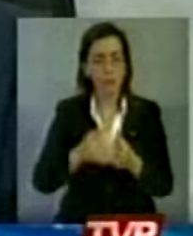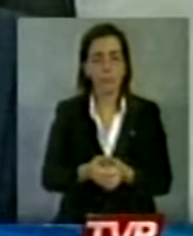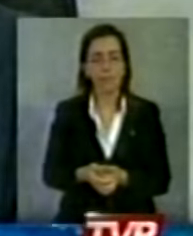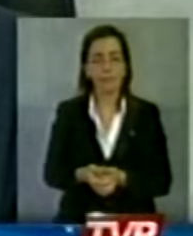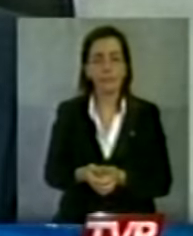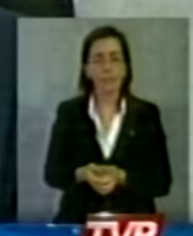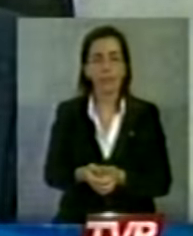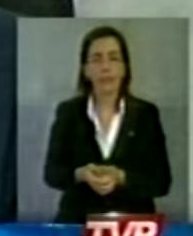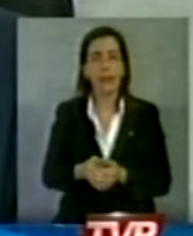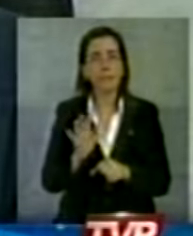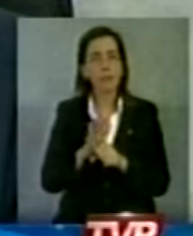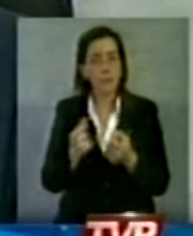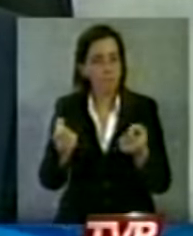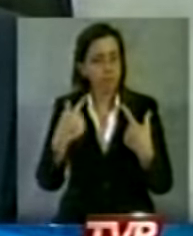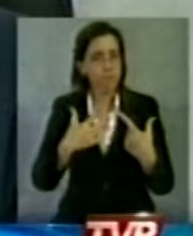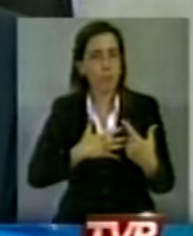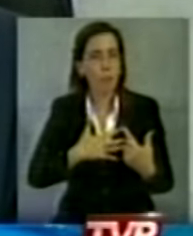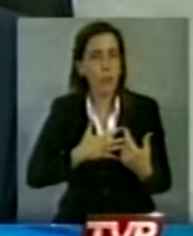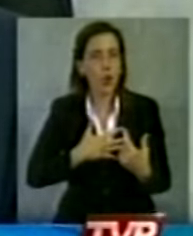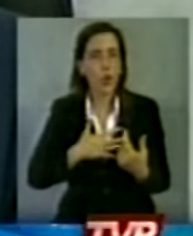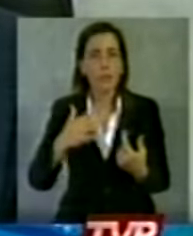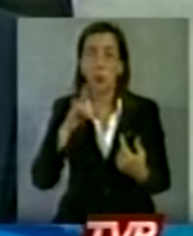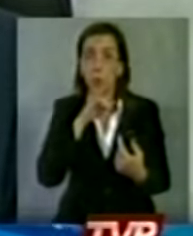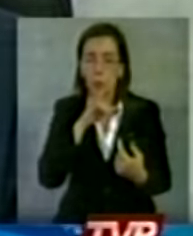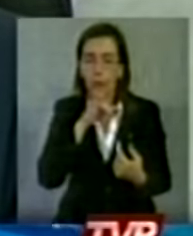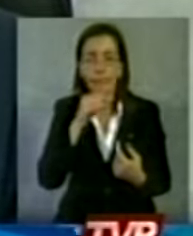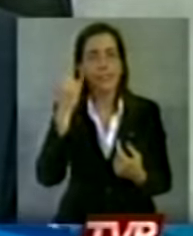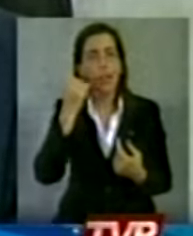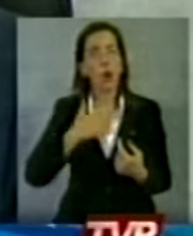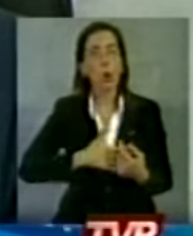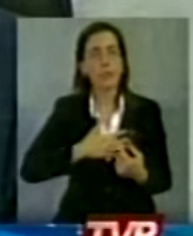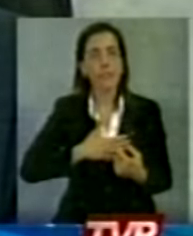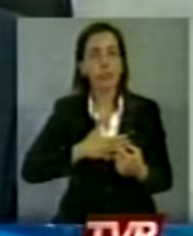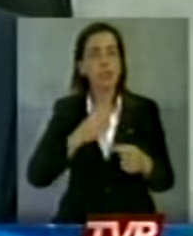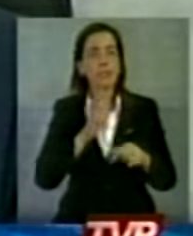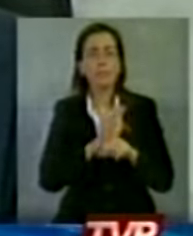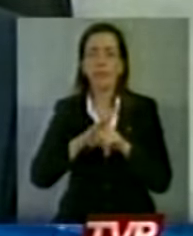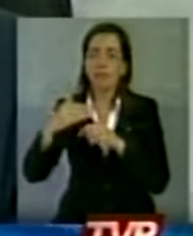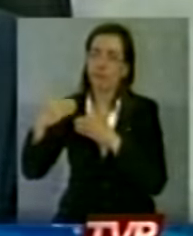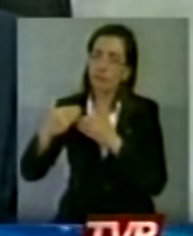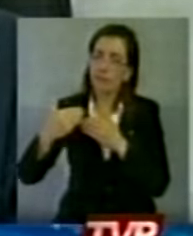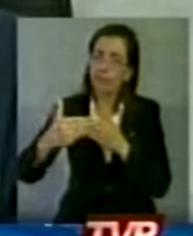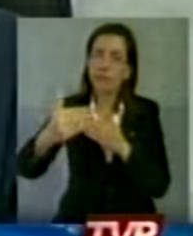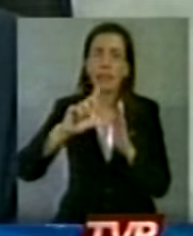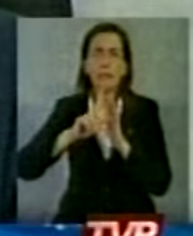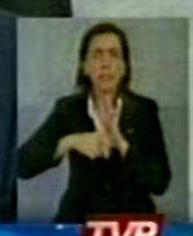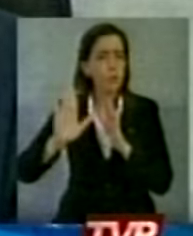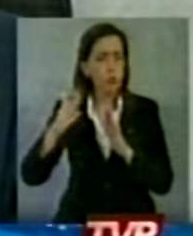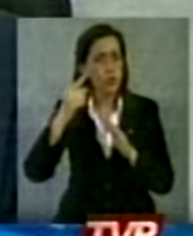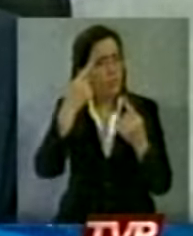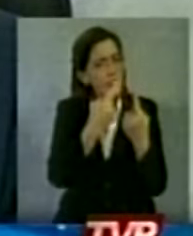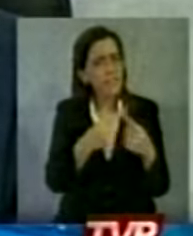Desde este ADN inicial, celebramos el largo recorrido de una sociedad variada, plural e